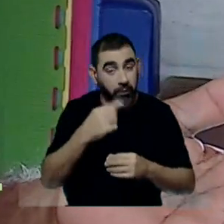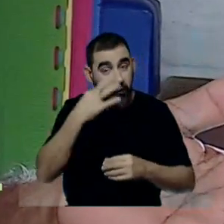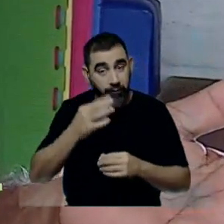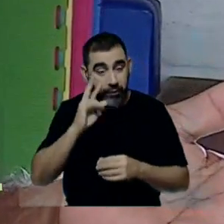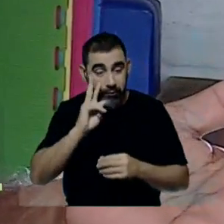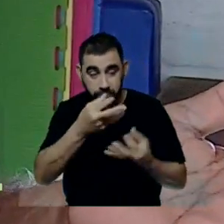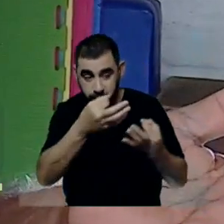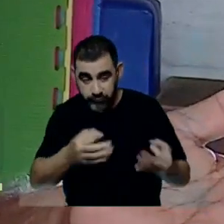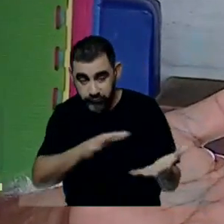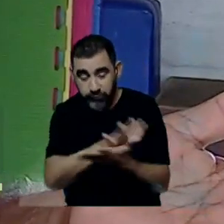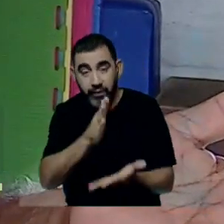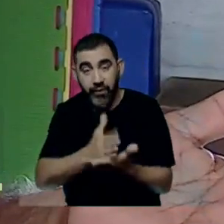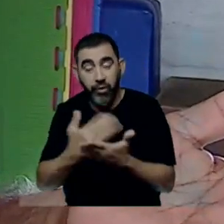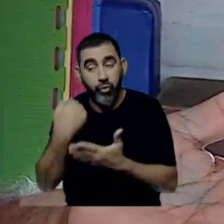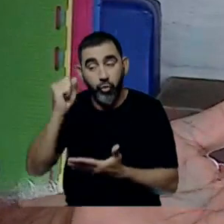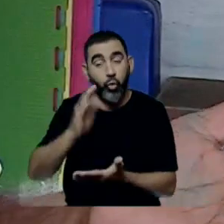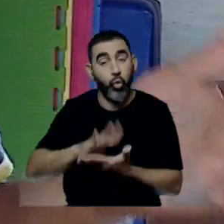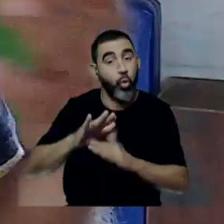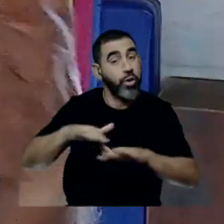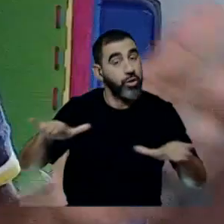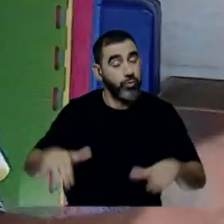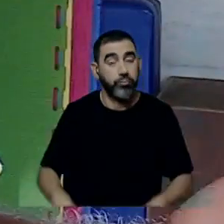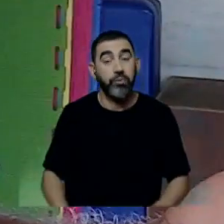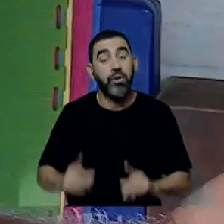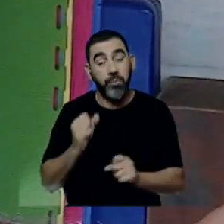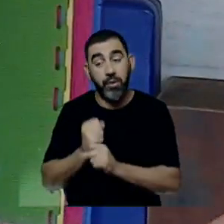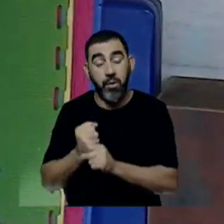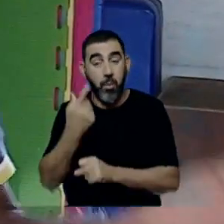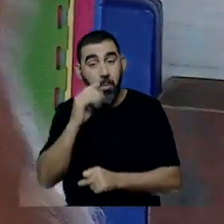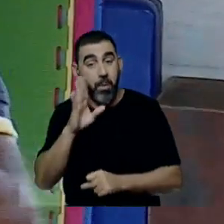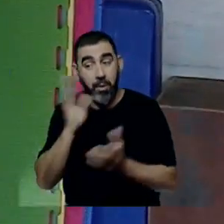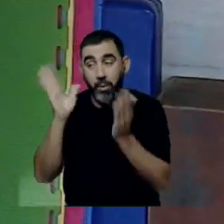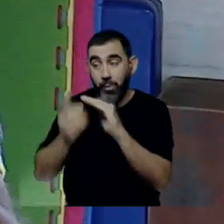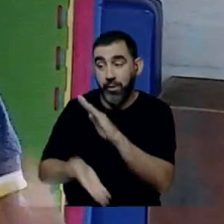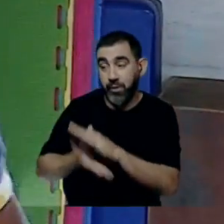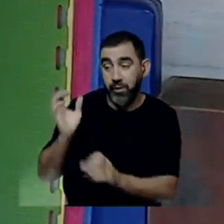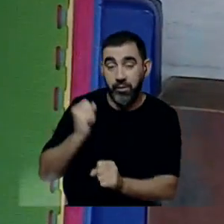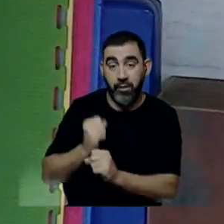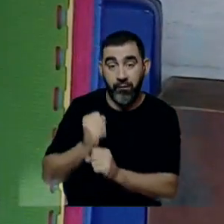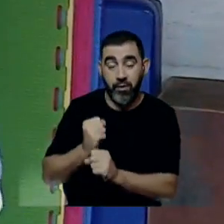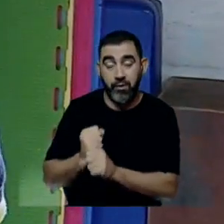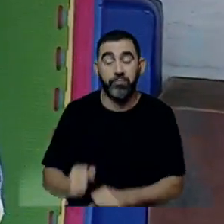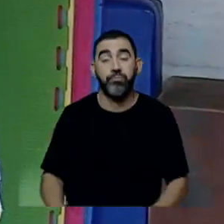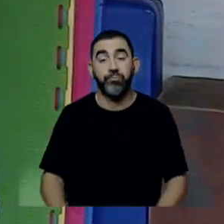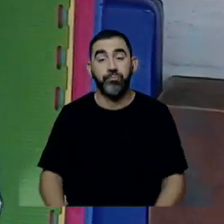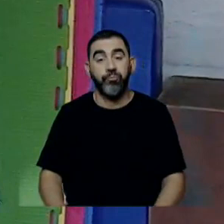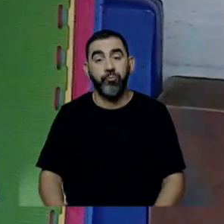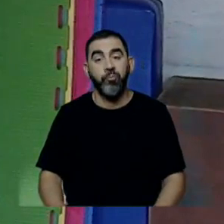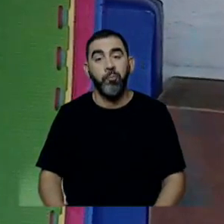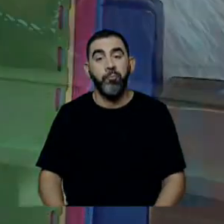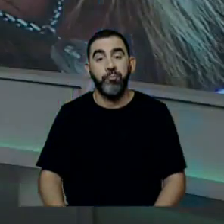observar un derecho de los niños y del trabajo de los padres como el servicio que tenía la